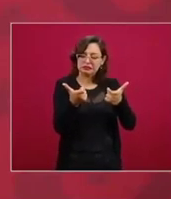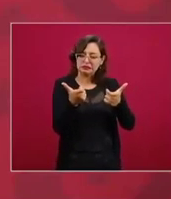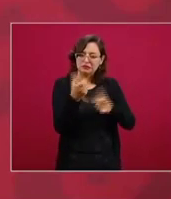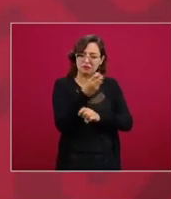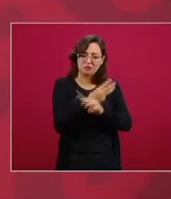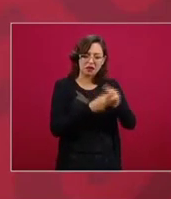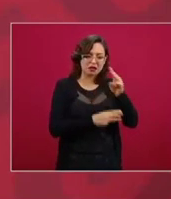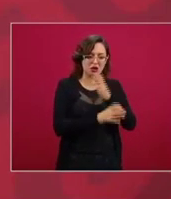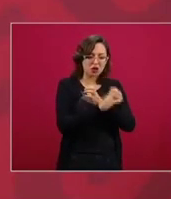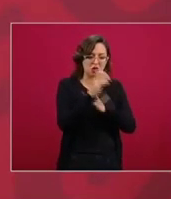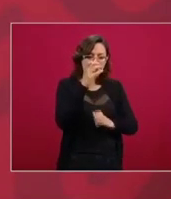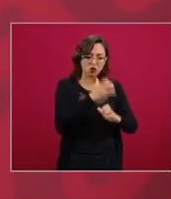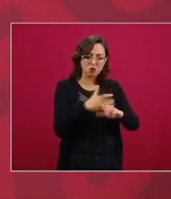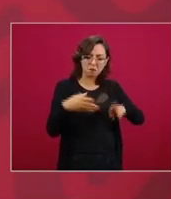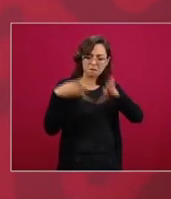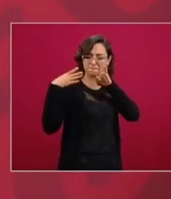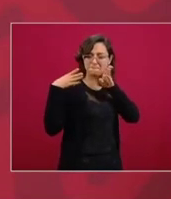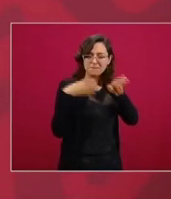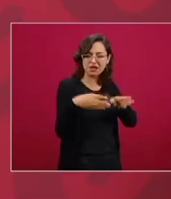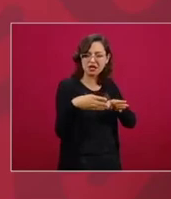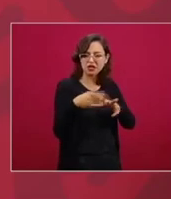ustedes colocan.